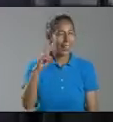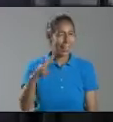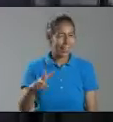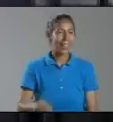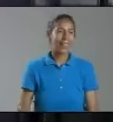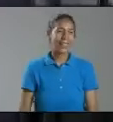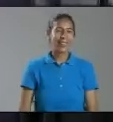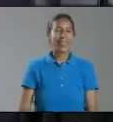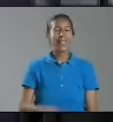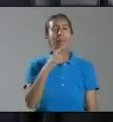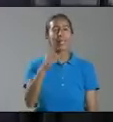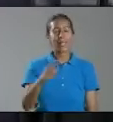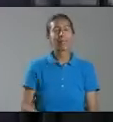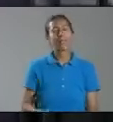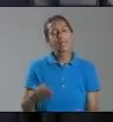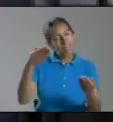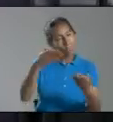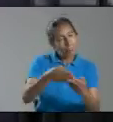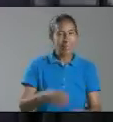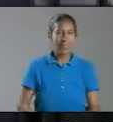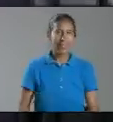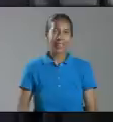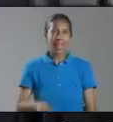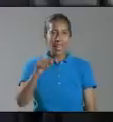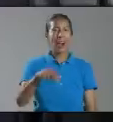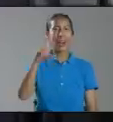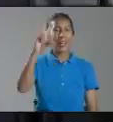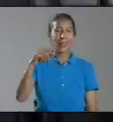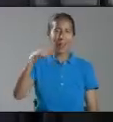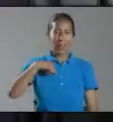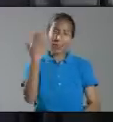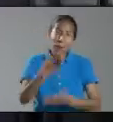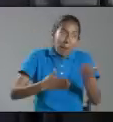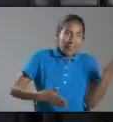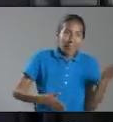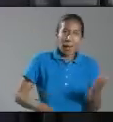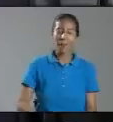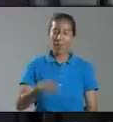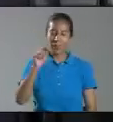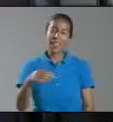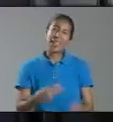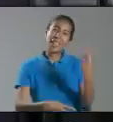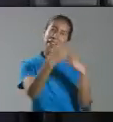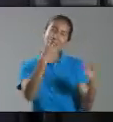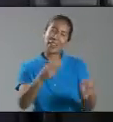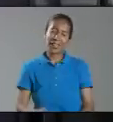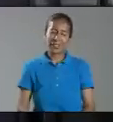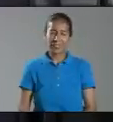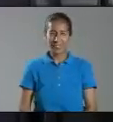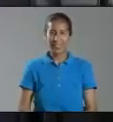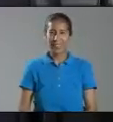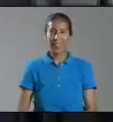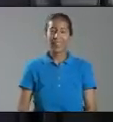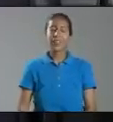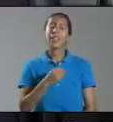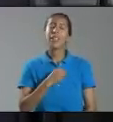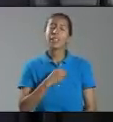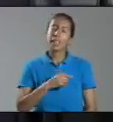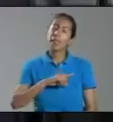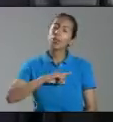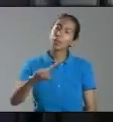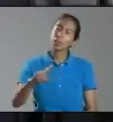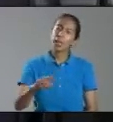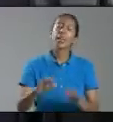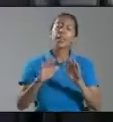ahí te vamos a llevar. Ahora no, ahora ya me les escapo. Pero no quiero ser moderado.